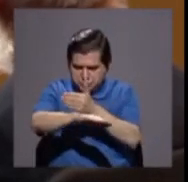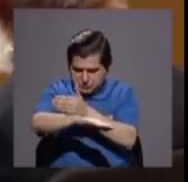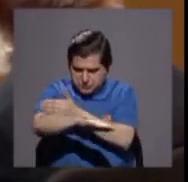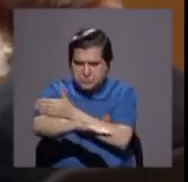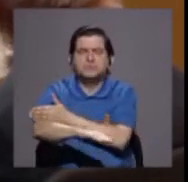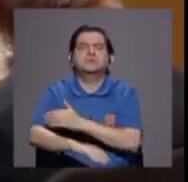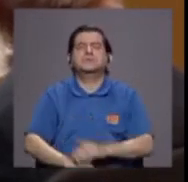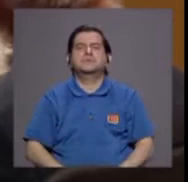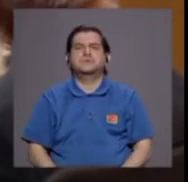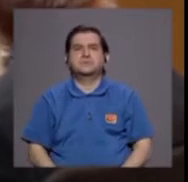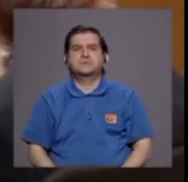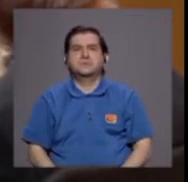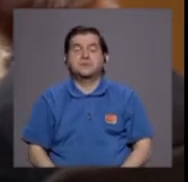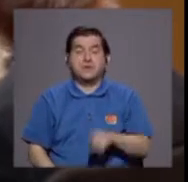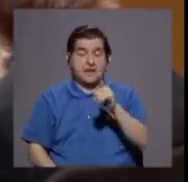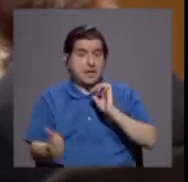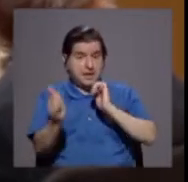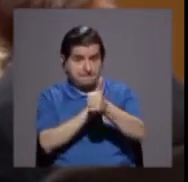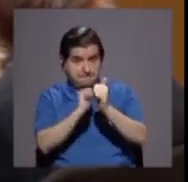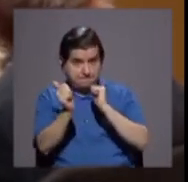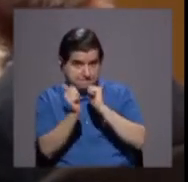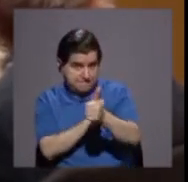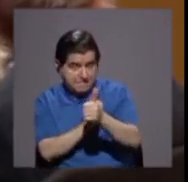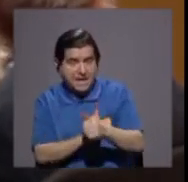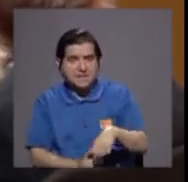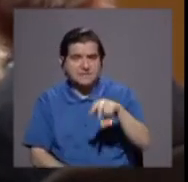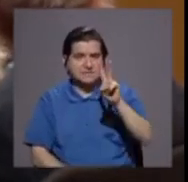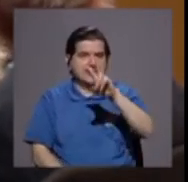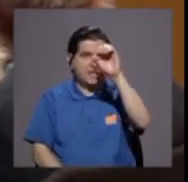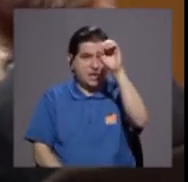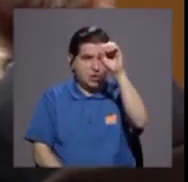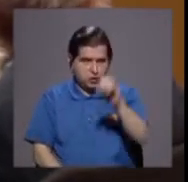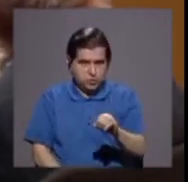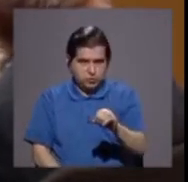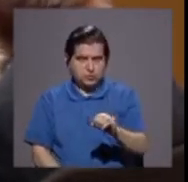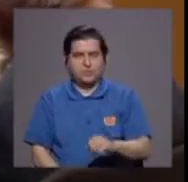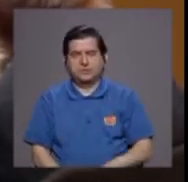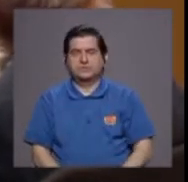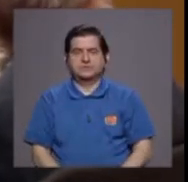incluso supera el 2%